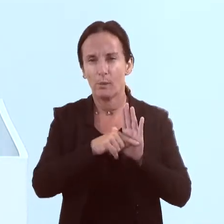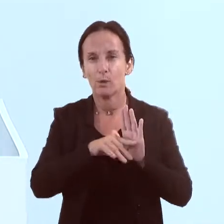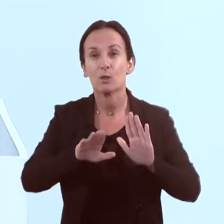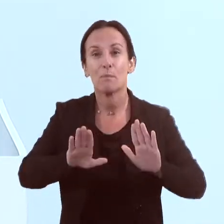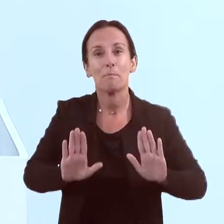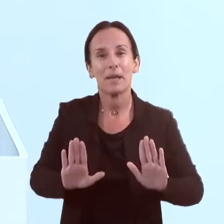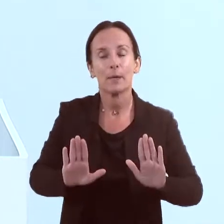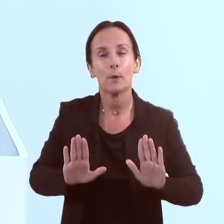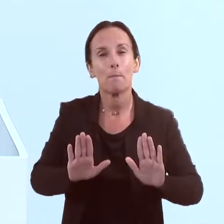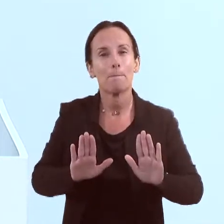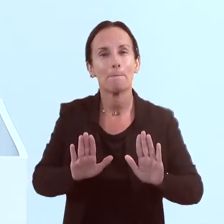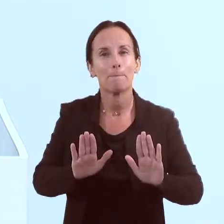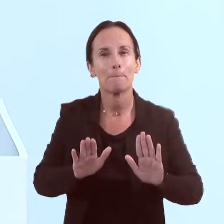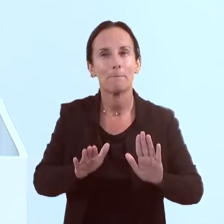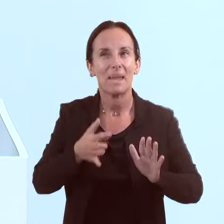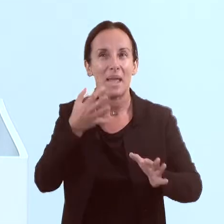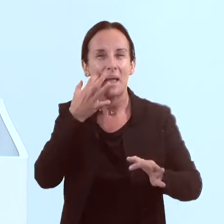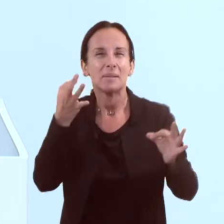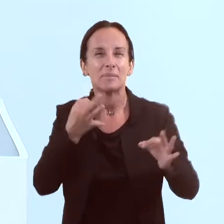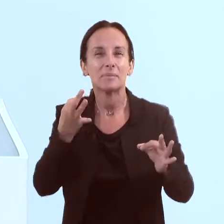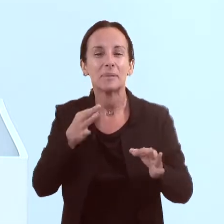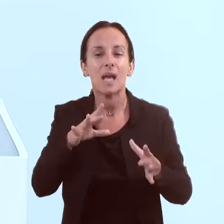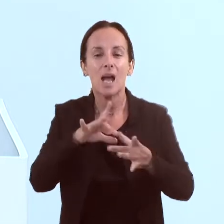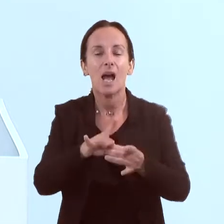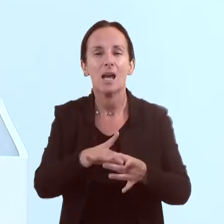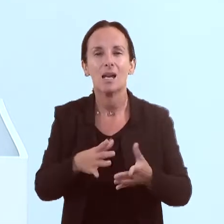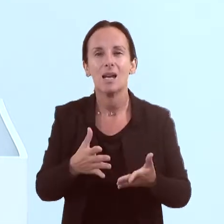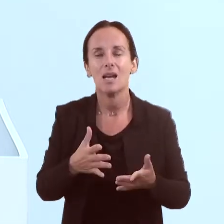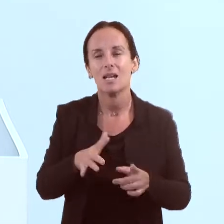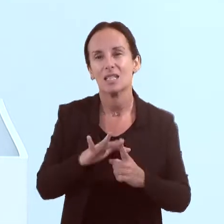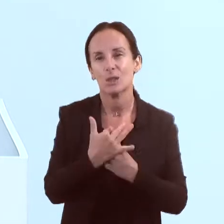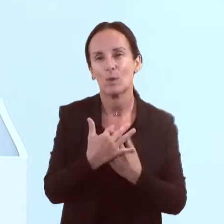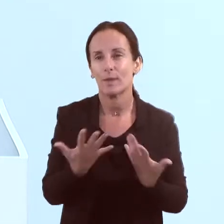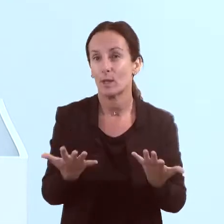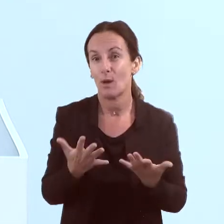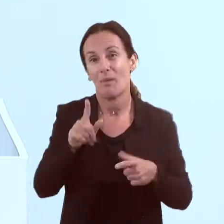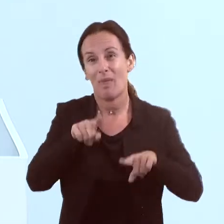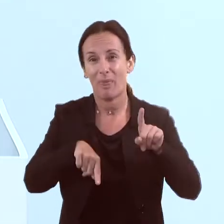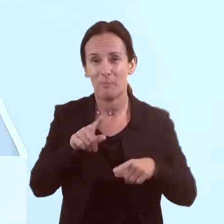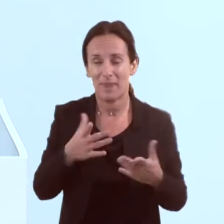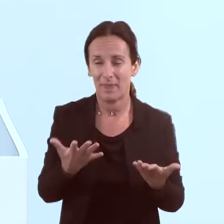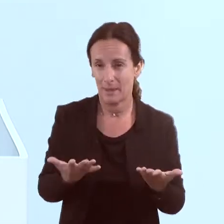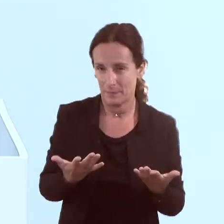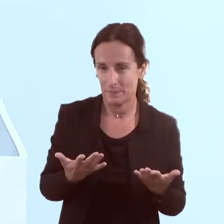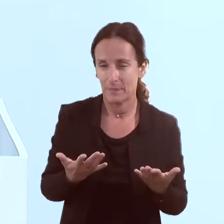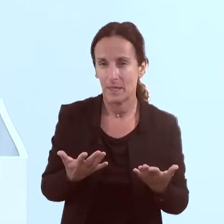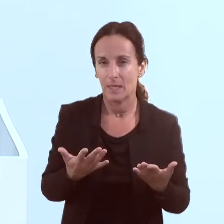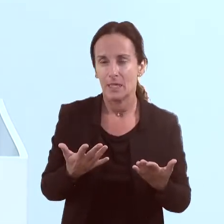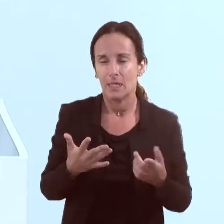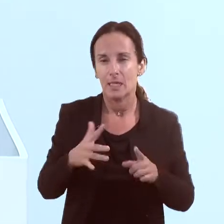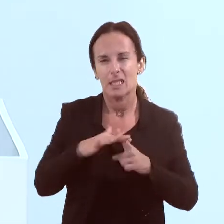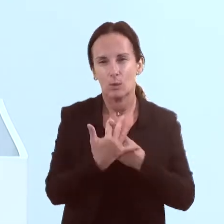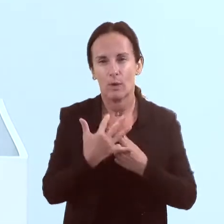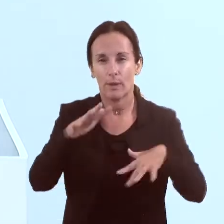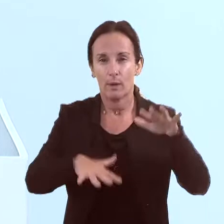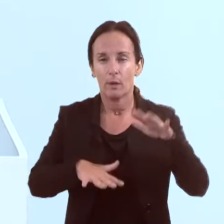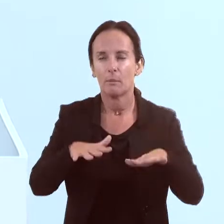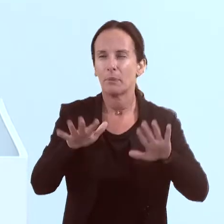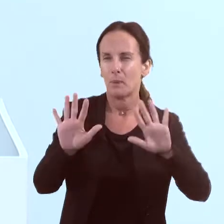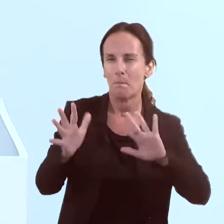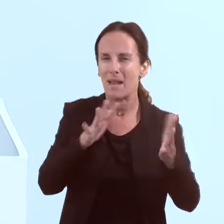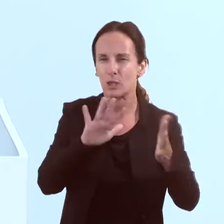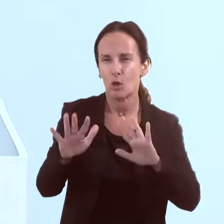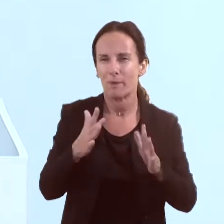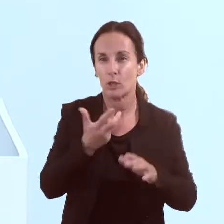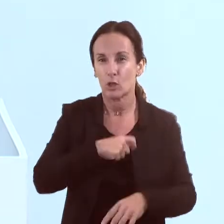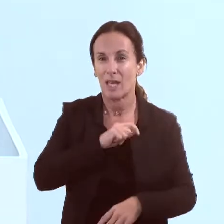ser los más realistas, porque sabemos que hay deficiencias en el modo en que se articulan esas cifras. Pero sabemos que hay entre 30.000 y 40.000